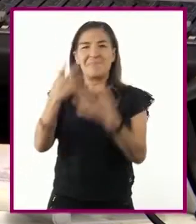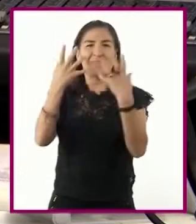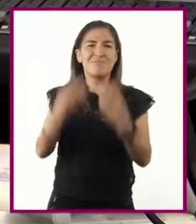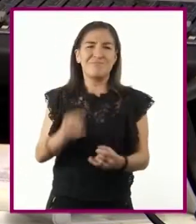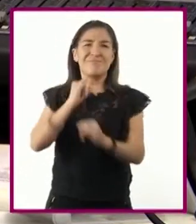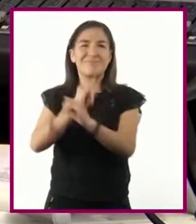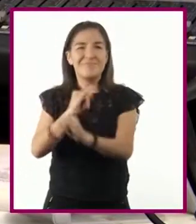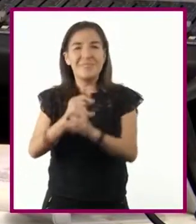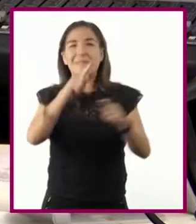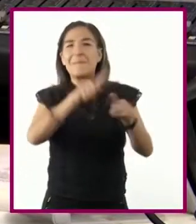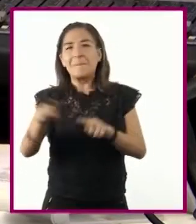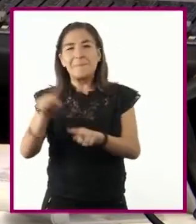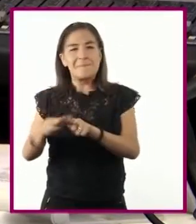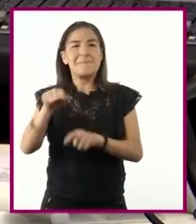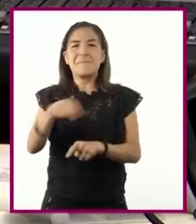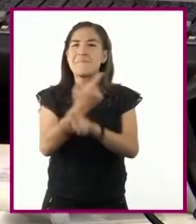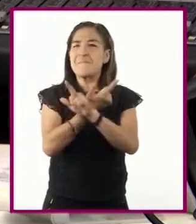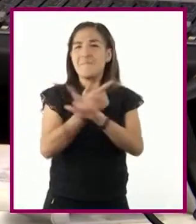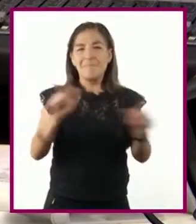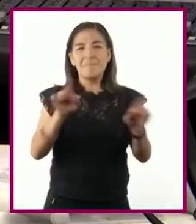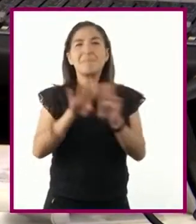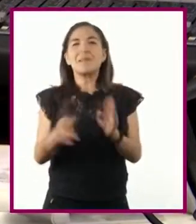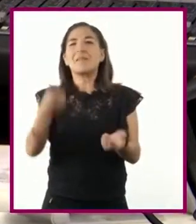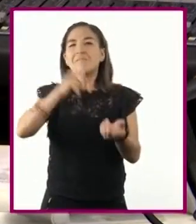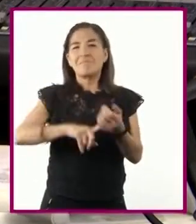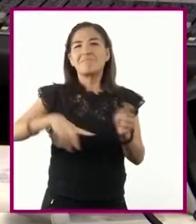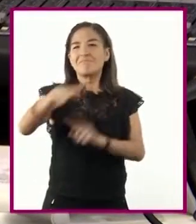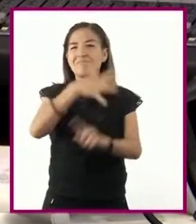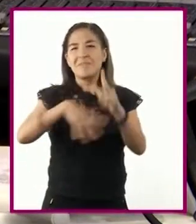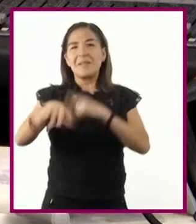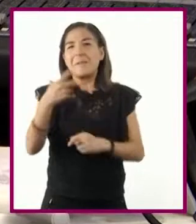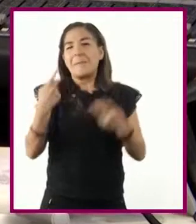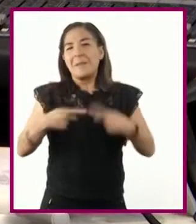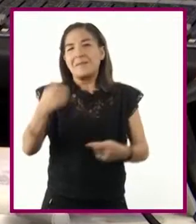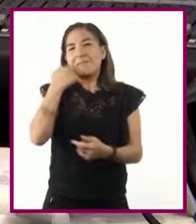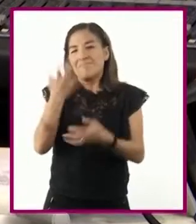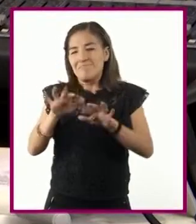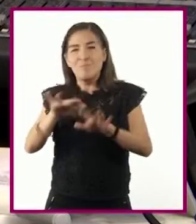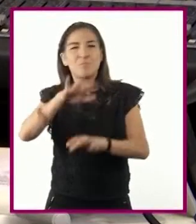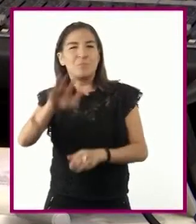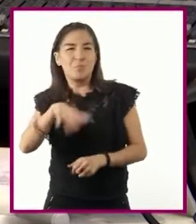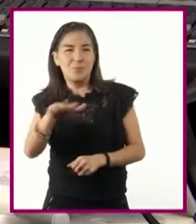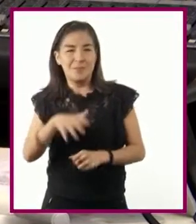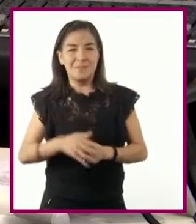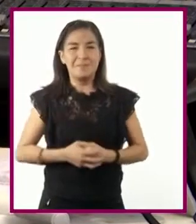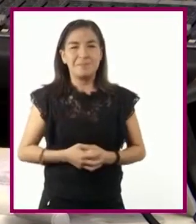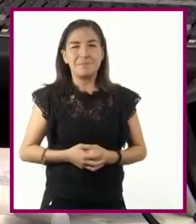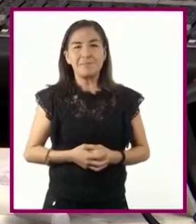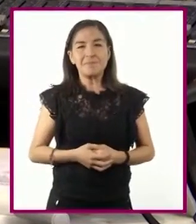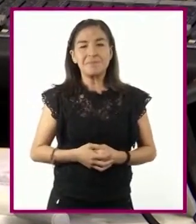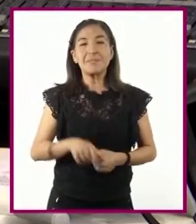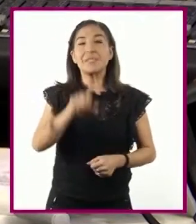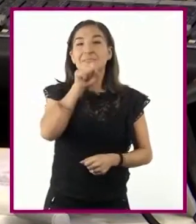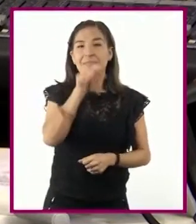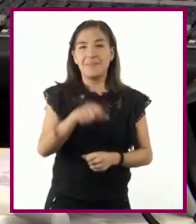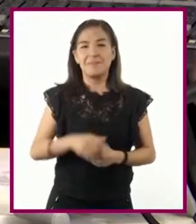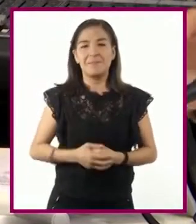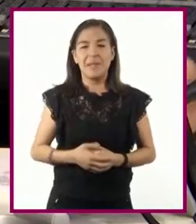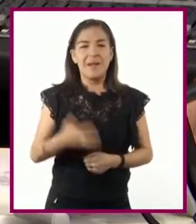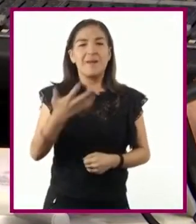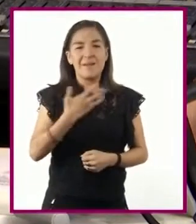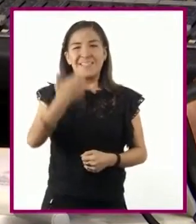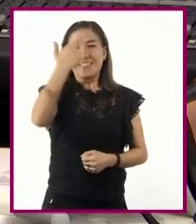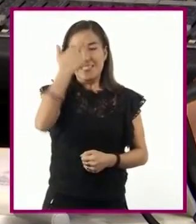y circula libremente al alcance de quien la solicite. Sin embargo, hay